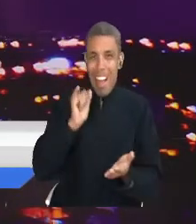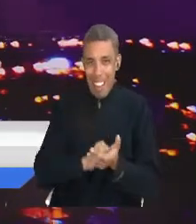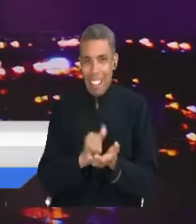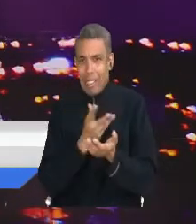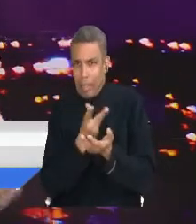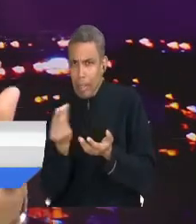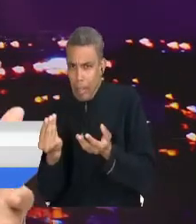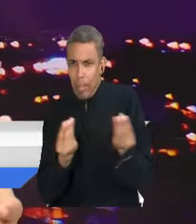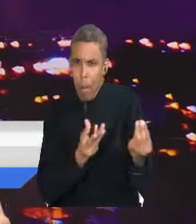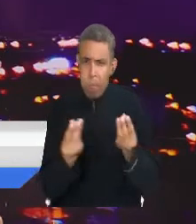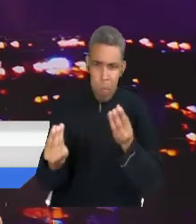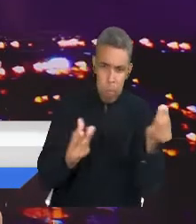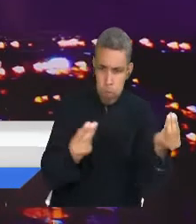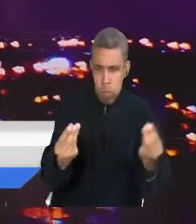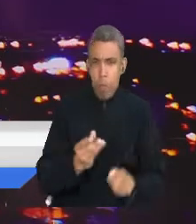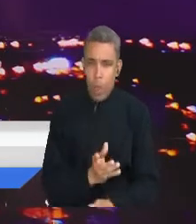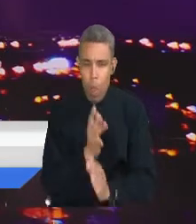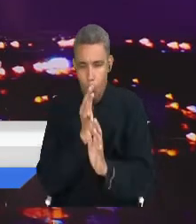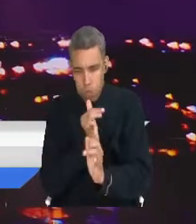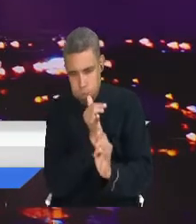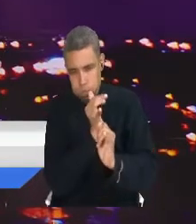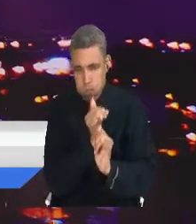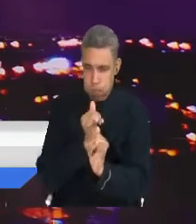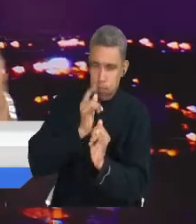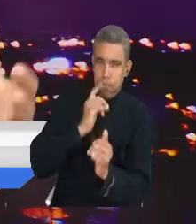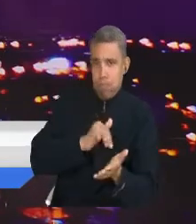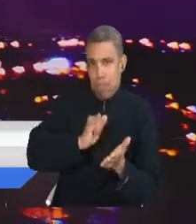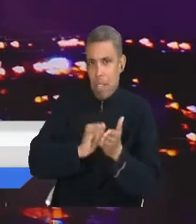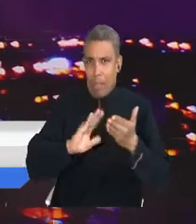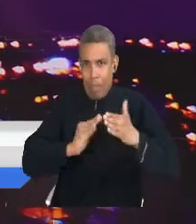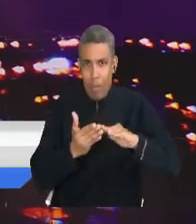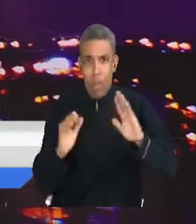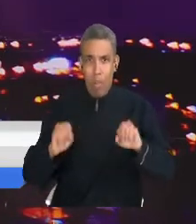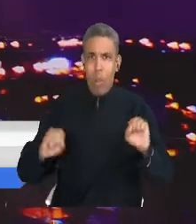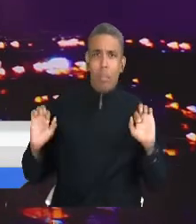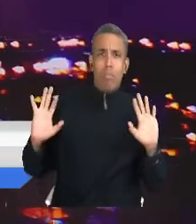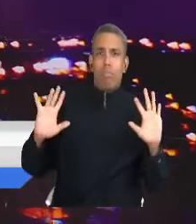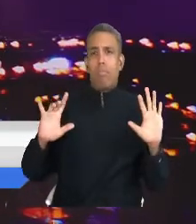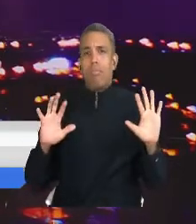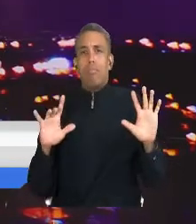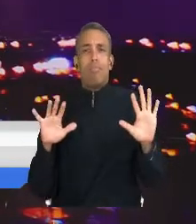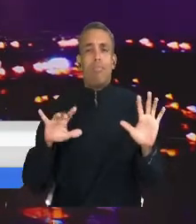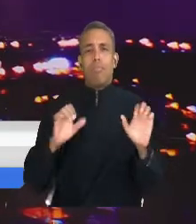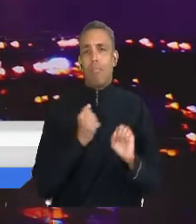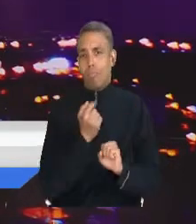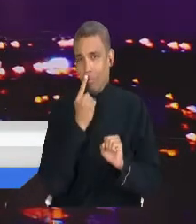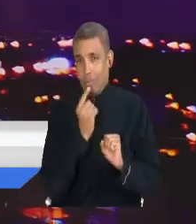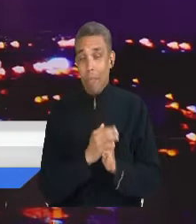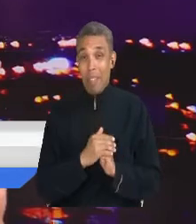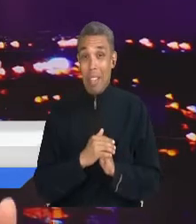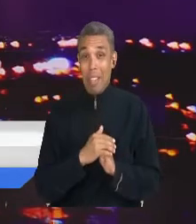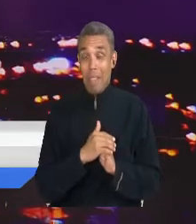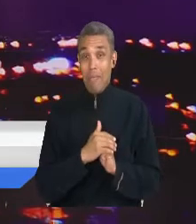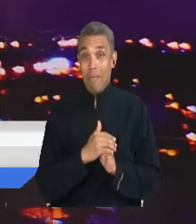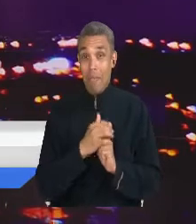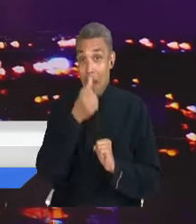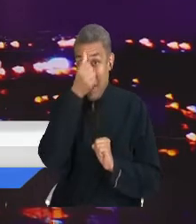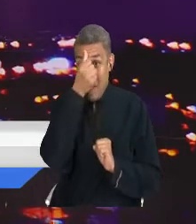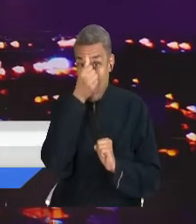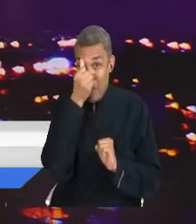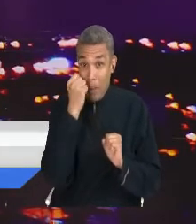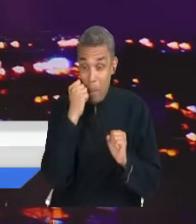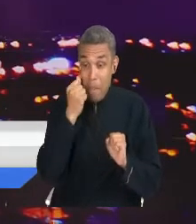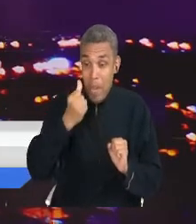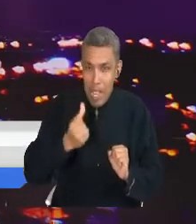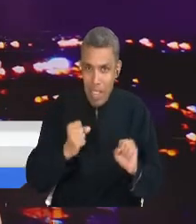de la ciudad. Precisamente hemos querido que todas las comunas de Barranca Bermeja estén integradas y podamos llevar